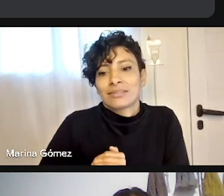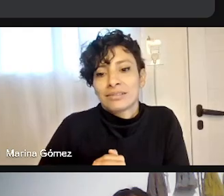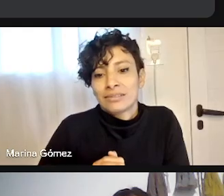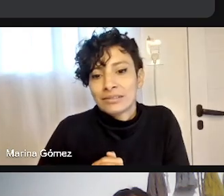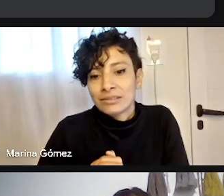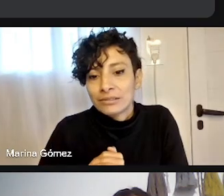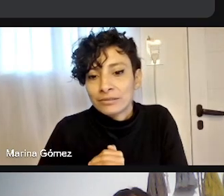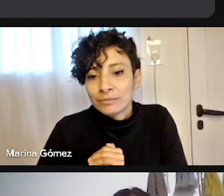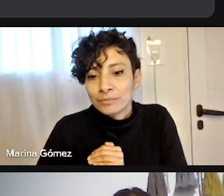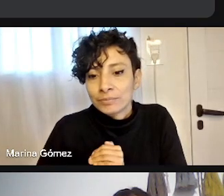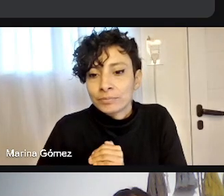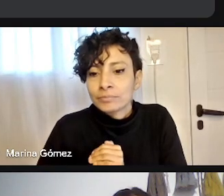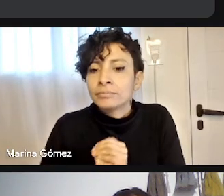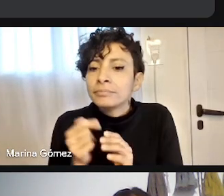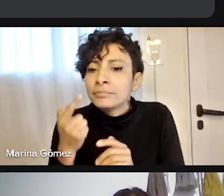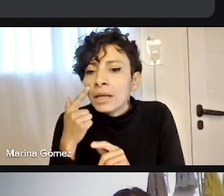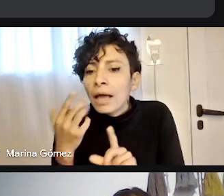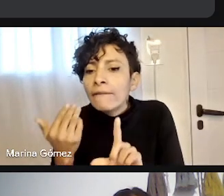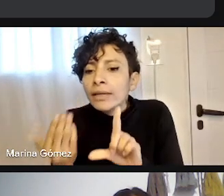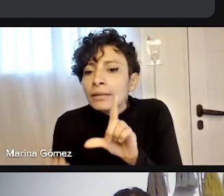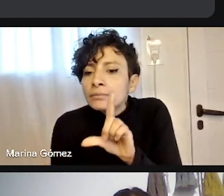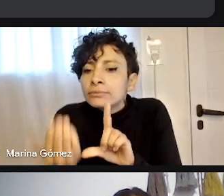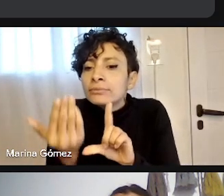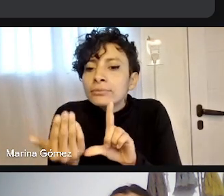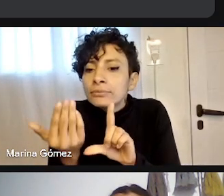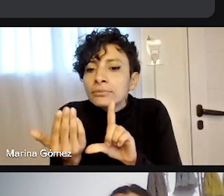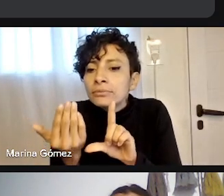A ver que hay un comentario ahí.